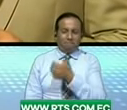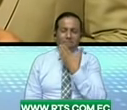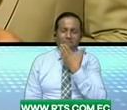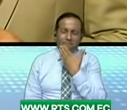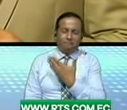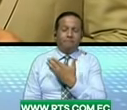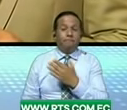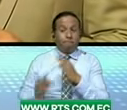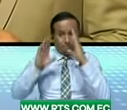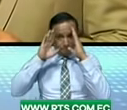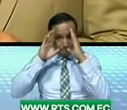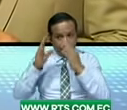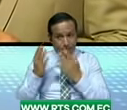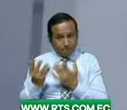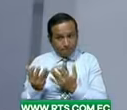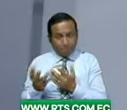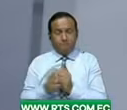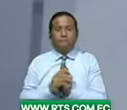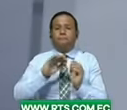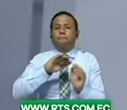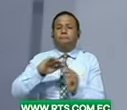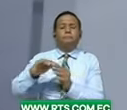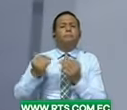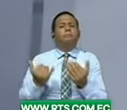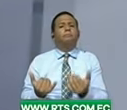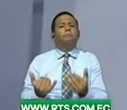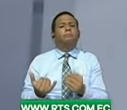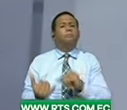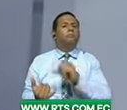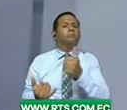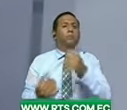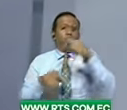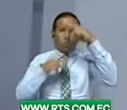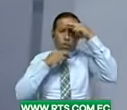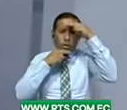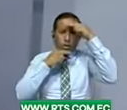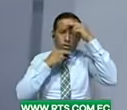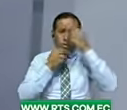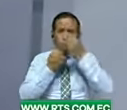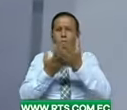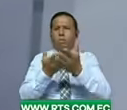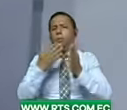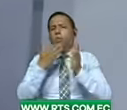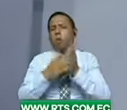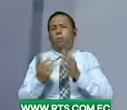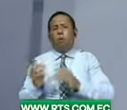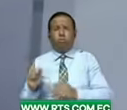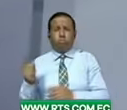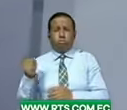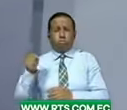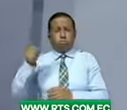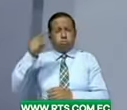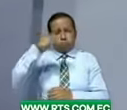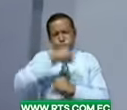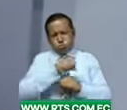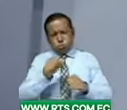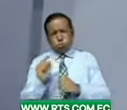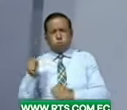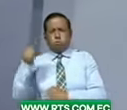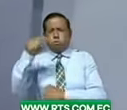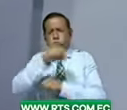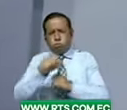César, permanecemos atentos. En este momento damos paso a otras noticias. Nuevos misiles cayeron sobre la capital de Ucrania este